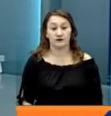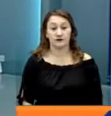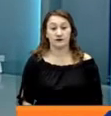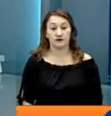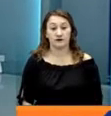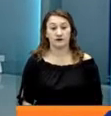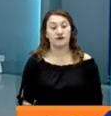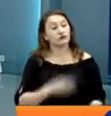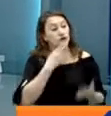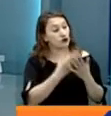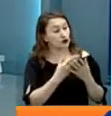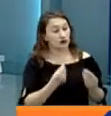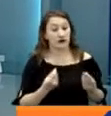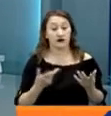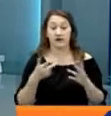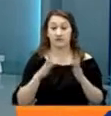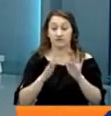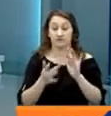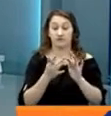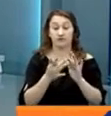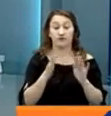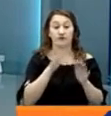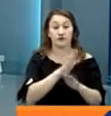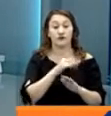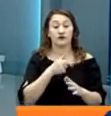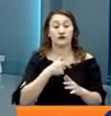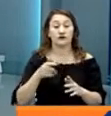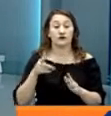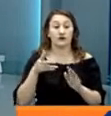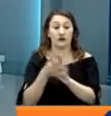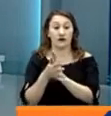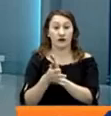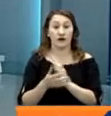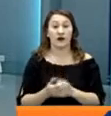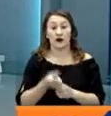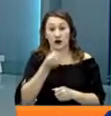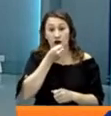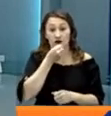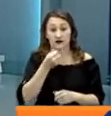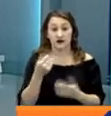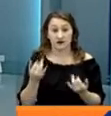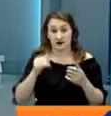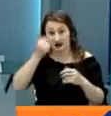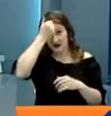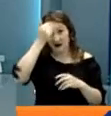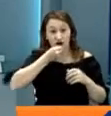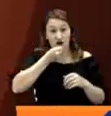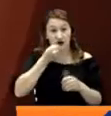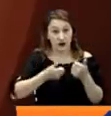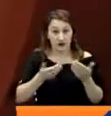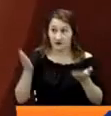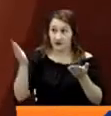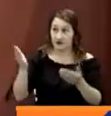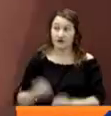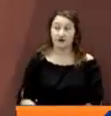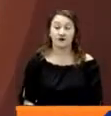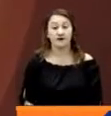Sergio, muchísimas gracias. Pues ya regresamos con ustedes para el desarrollo de estas noticias. Acá están nuestros titulares.